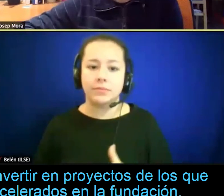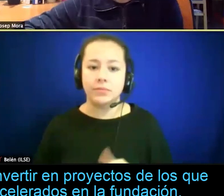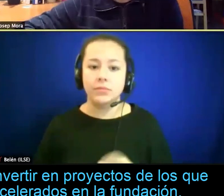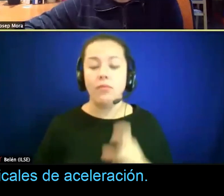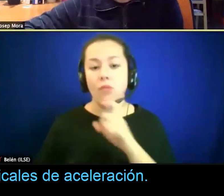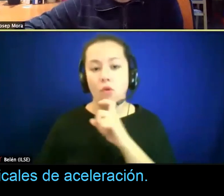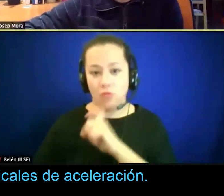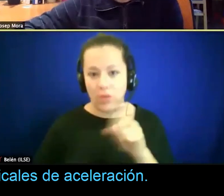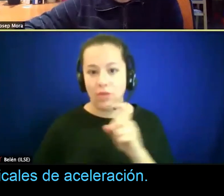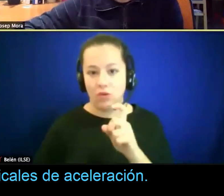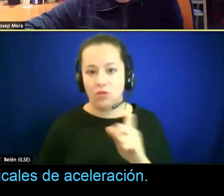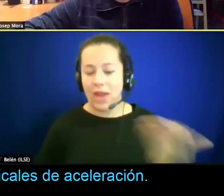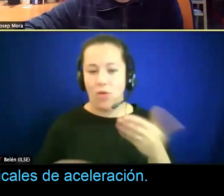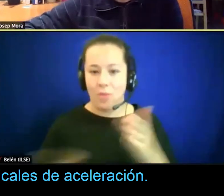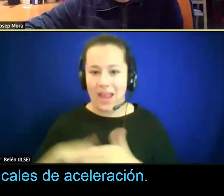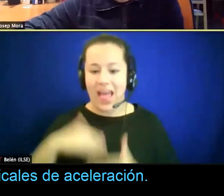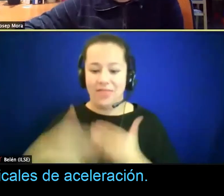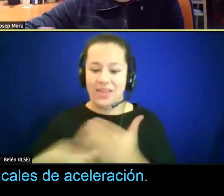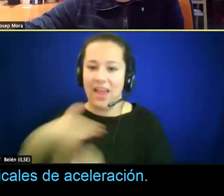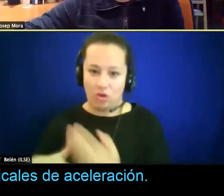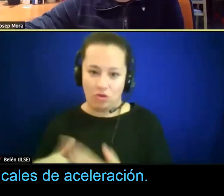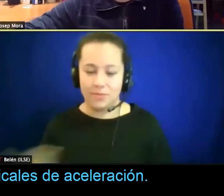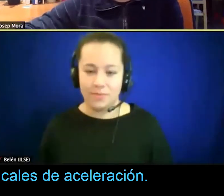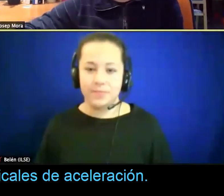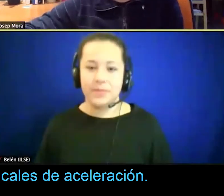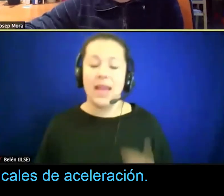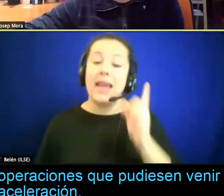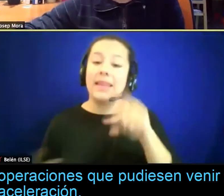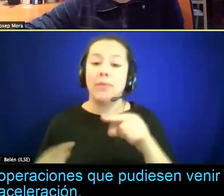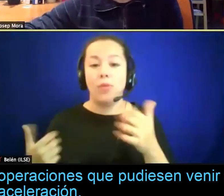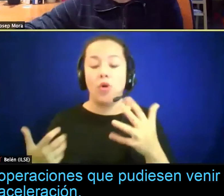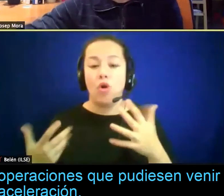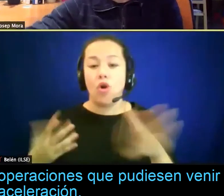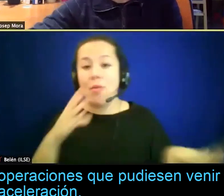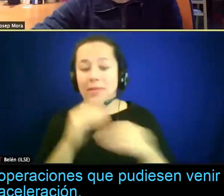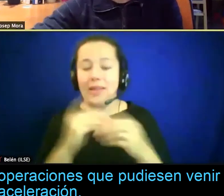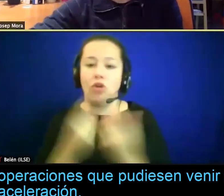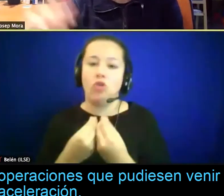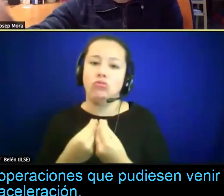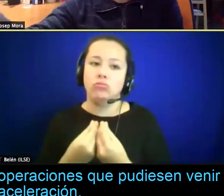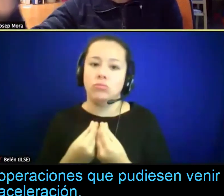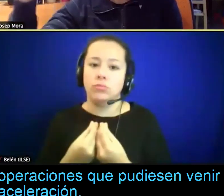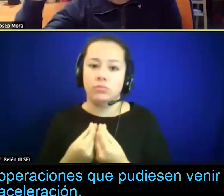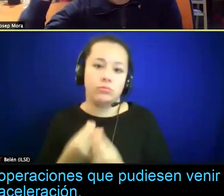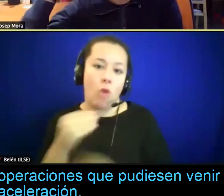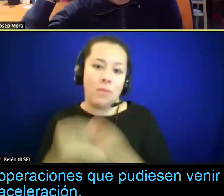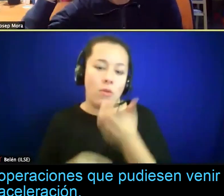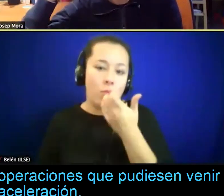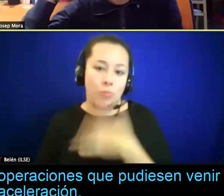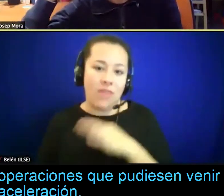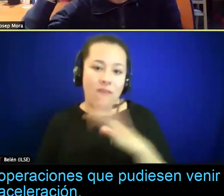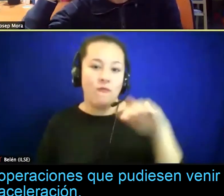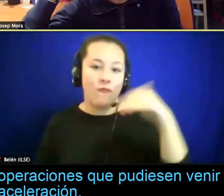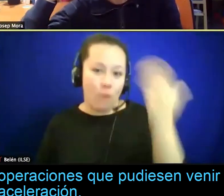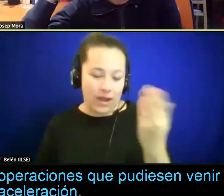los diferentes verticales de aceleración, pero también complementarlo con operaciones que pudiesen venir fuera, ¿no? De lo que es propiamente